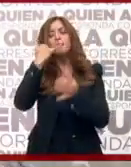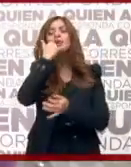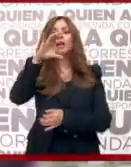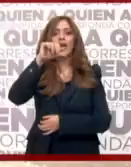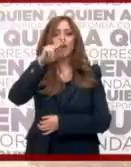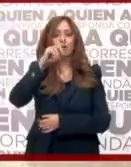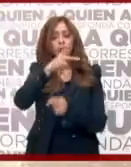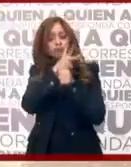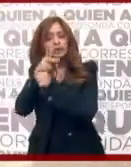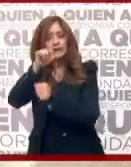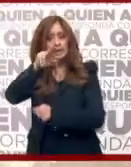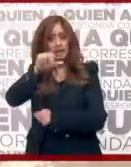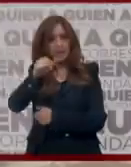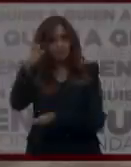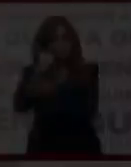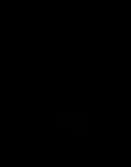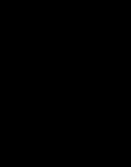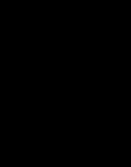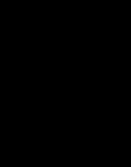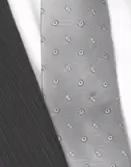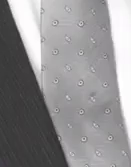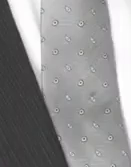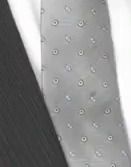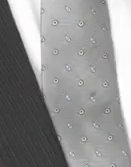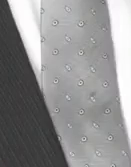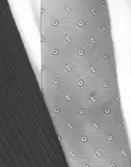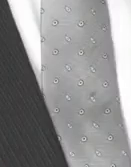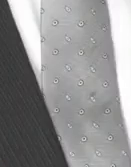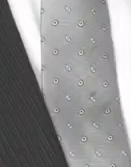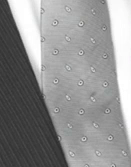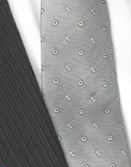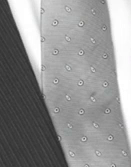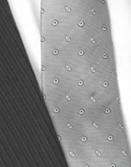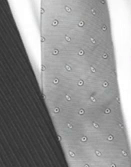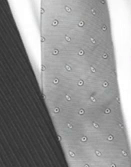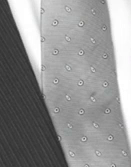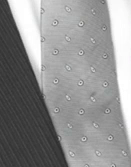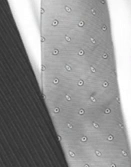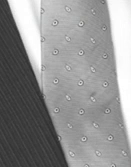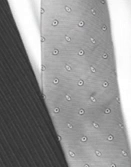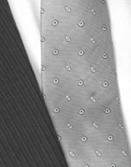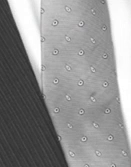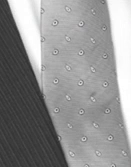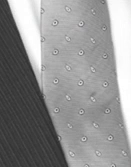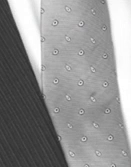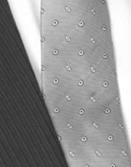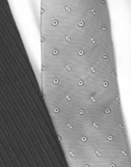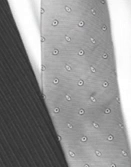Soto, a quien corresponda.